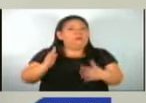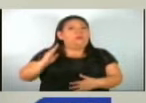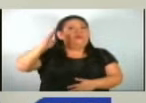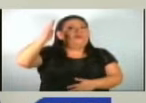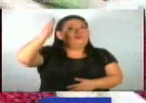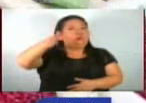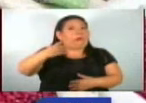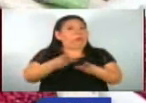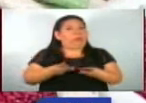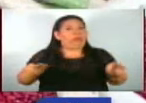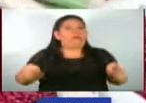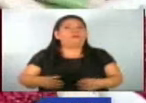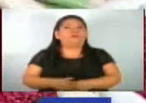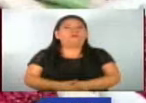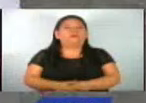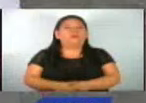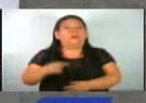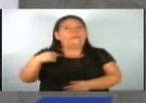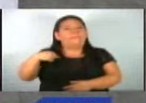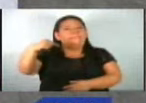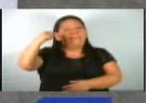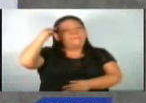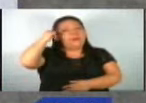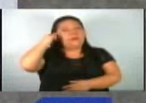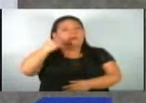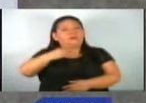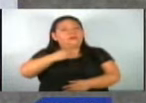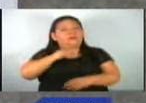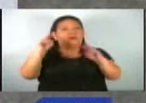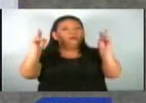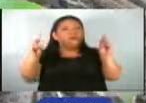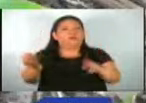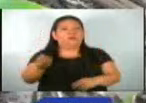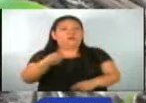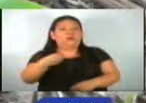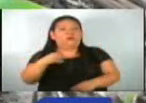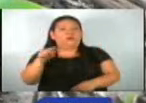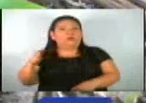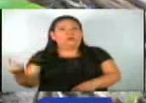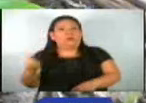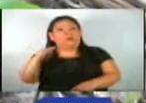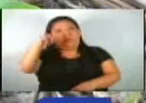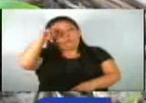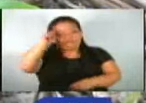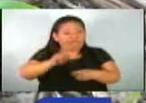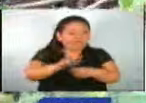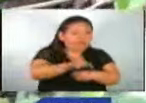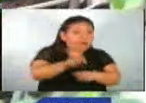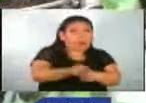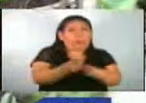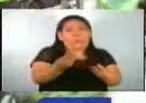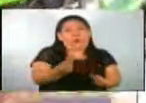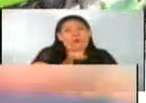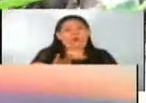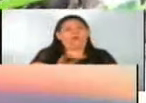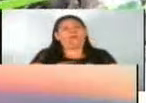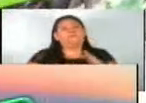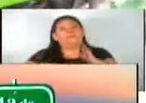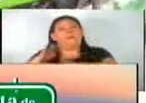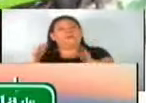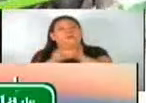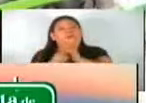nacional. En una crisis alimentaria, así se encuentra El Salvador, de acuerdo con los productores, ya que la poca producción agrícola, sumado a las